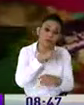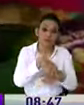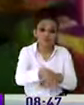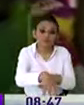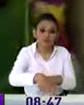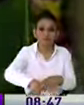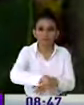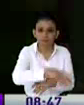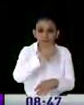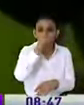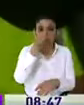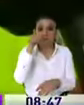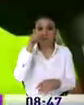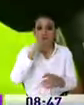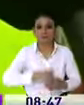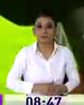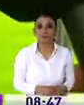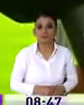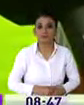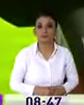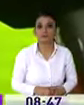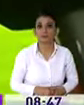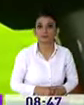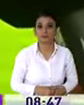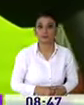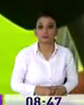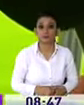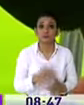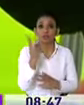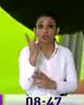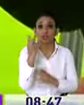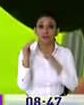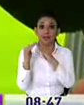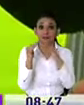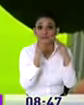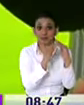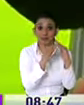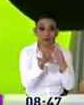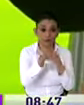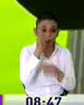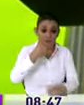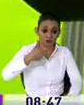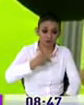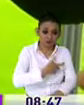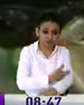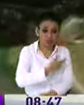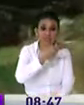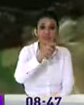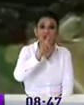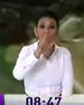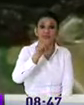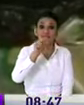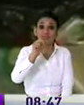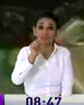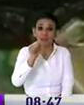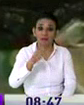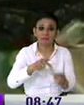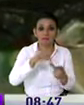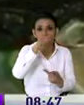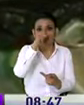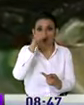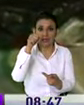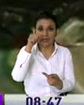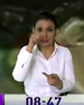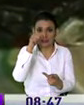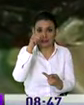la sustancia. En los 2 inmuebles se encontraron lo que es heroína y cocaína. En lo que es cocaína, en total